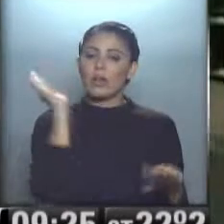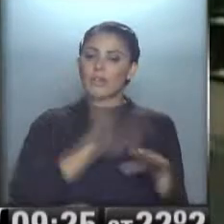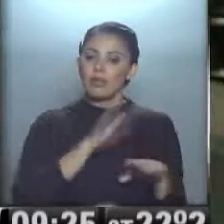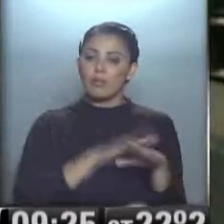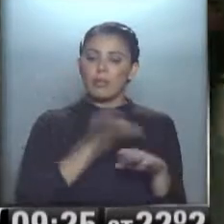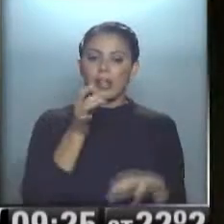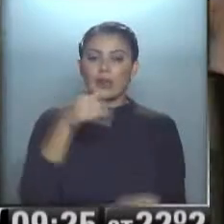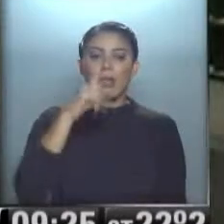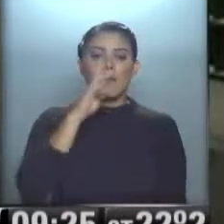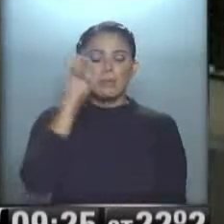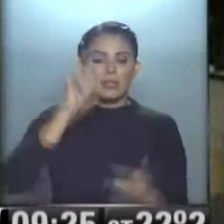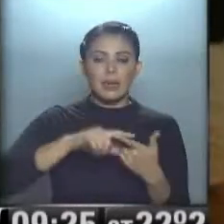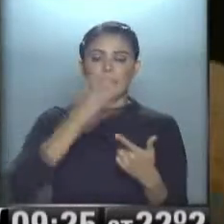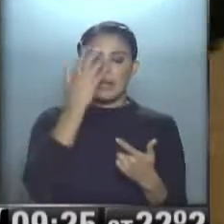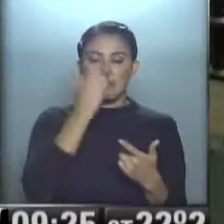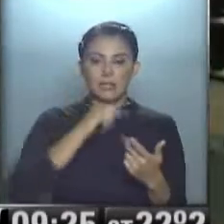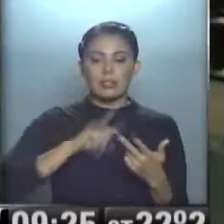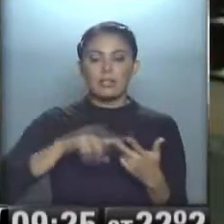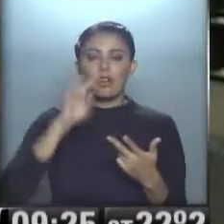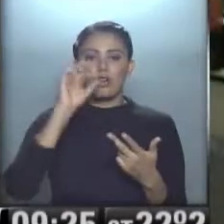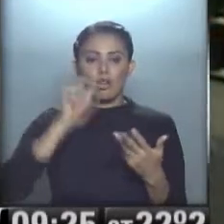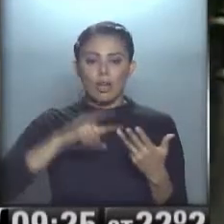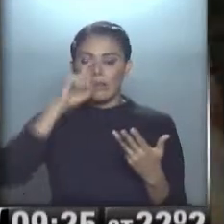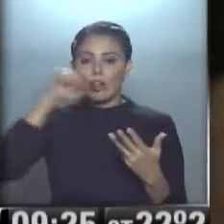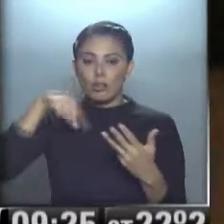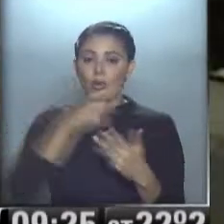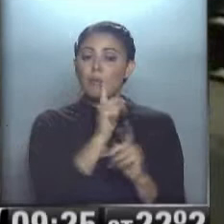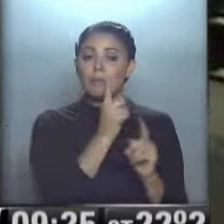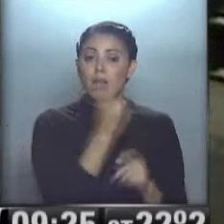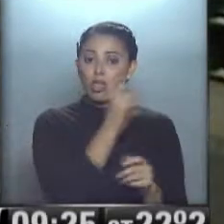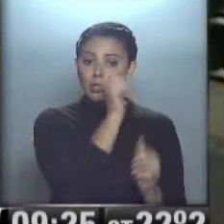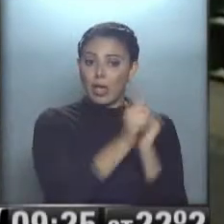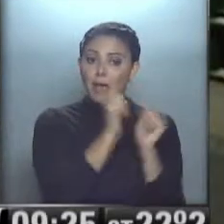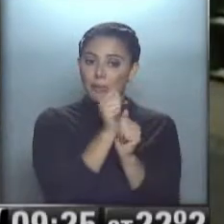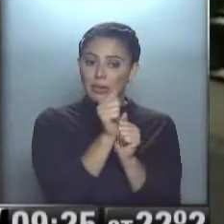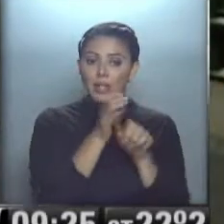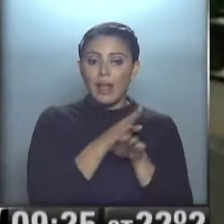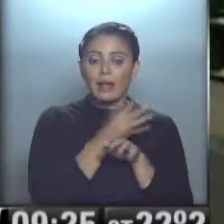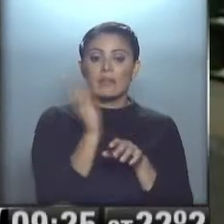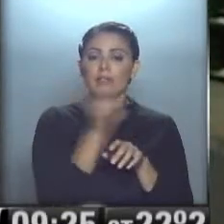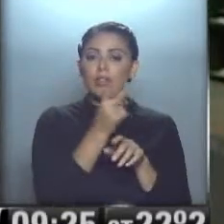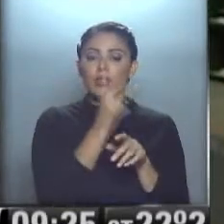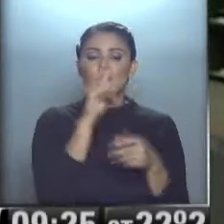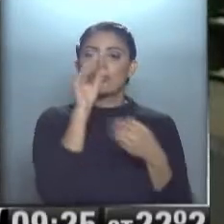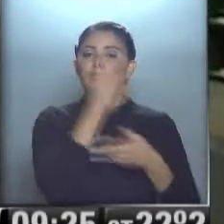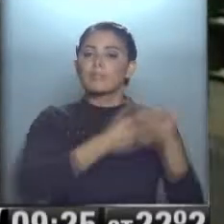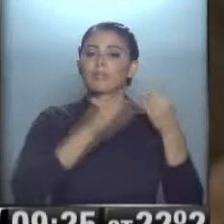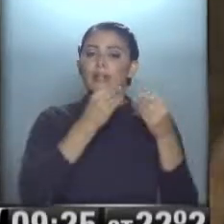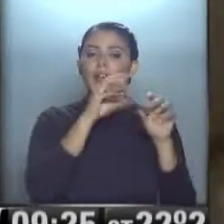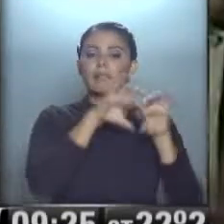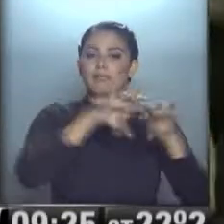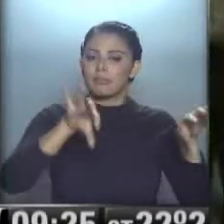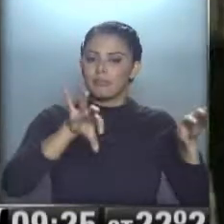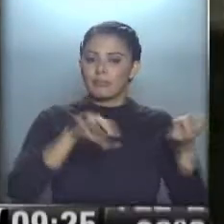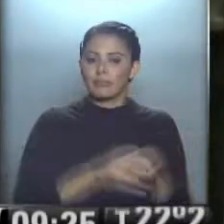líneas Mitre, San Martín, Roca y Belgrano Sur. Ahora esas dos empresas se repartieron los ramales para gestionarlos de manera separada.